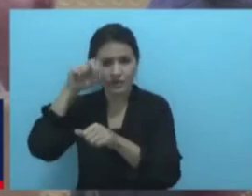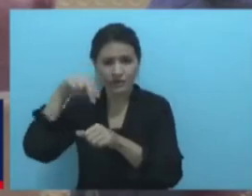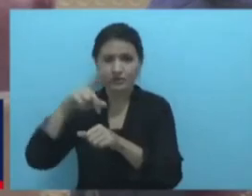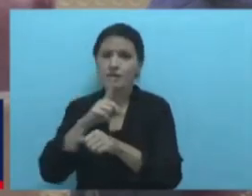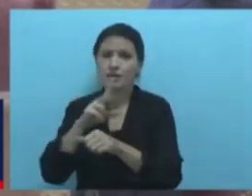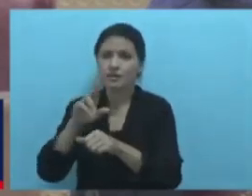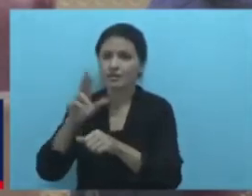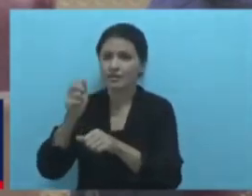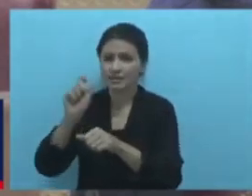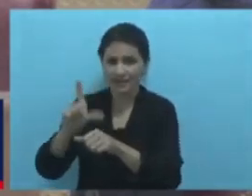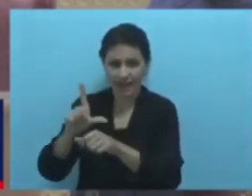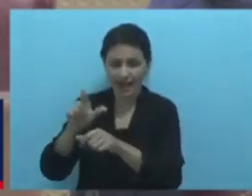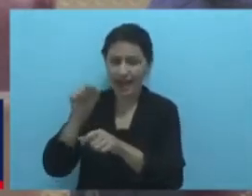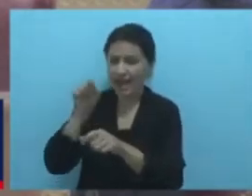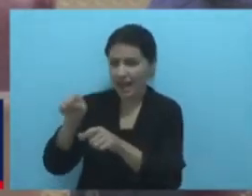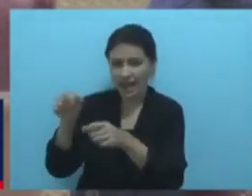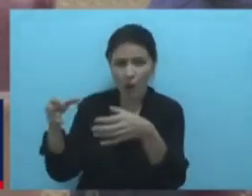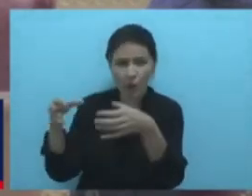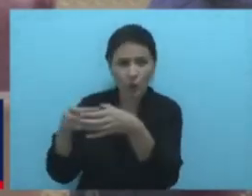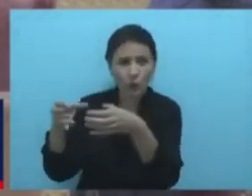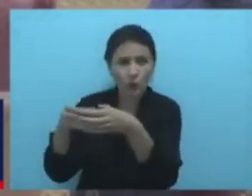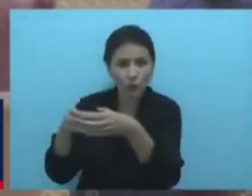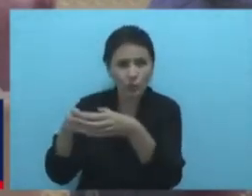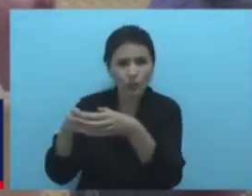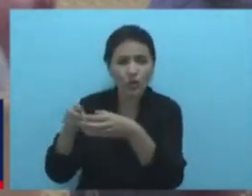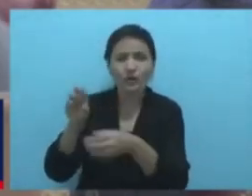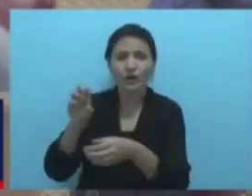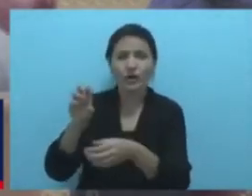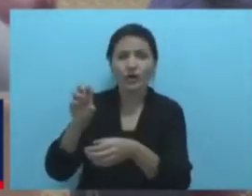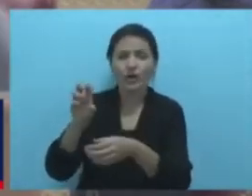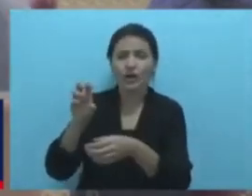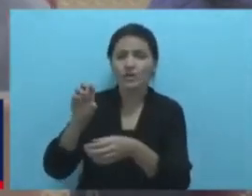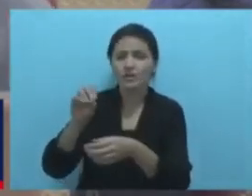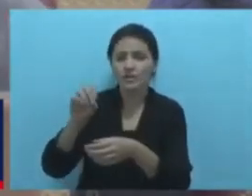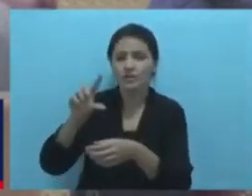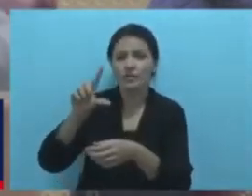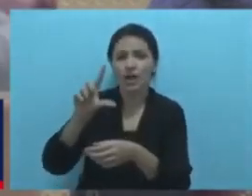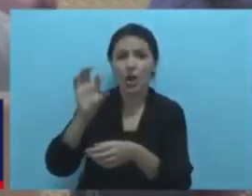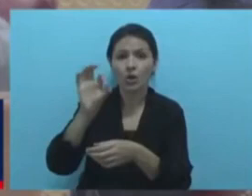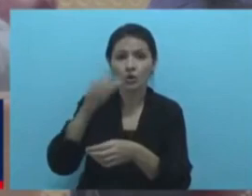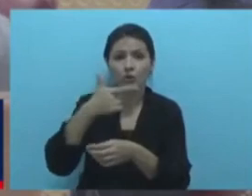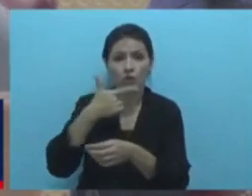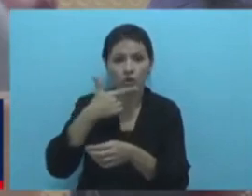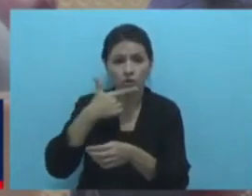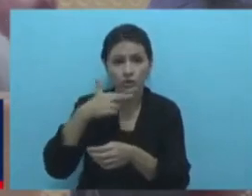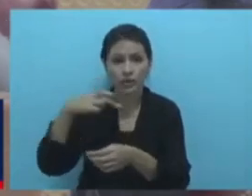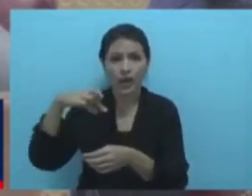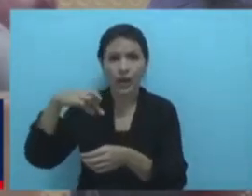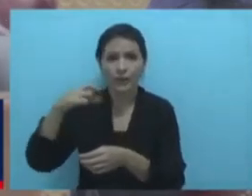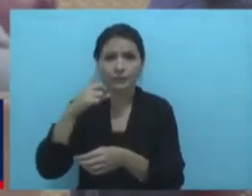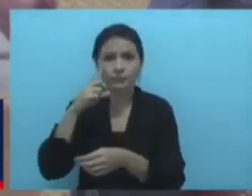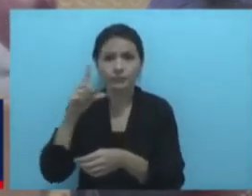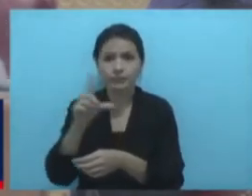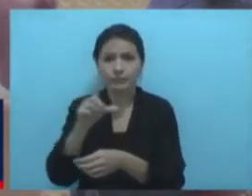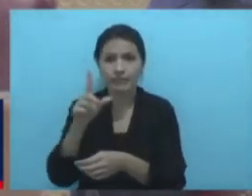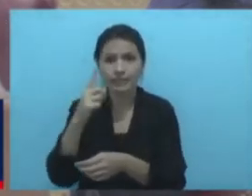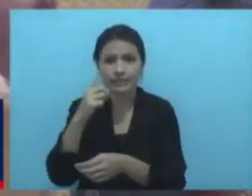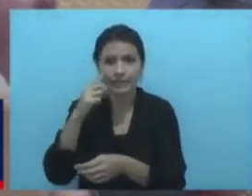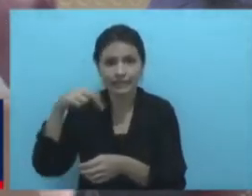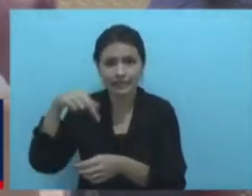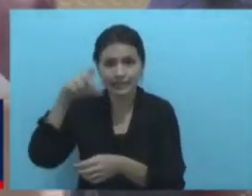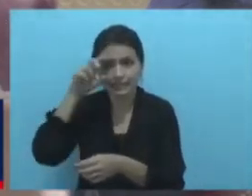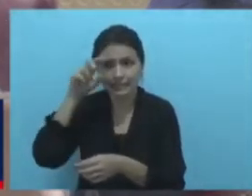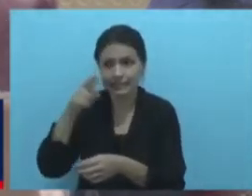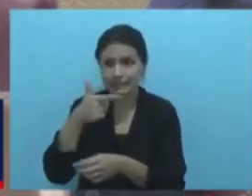desde el año 2012 en adelante se ha convertido también en alguien que maneja La Tribuna desde adentro de la cancha y maneja la calle como